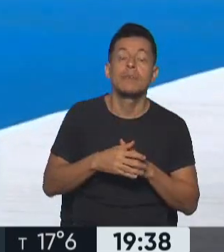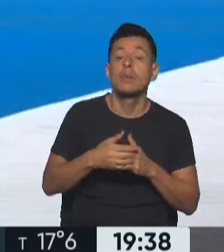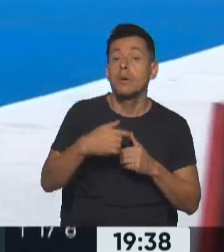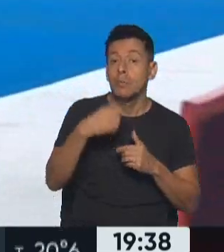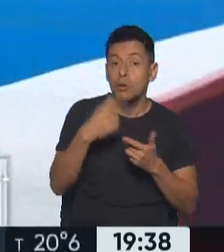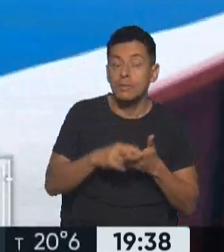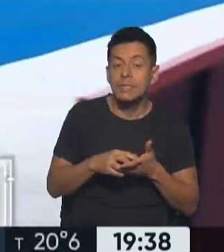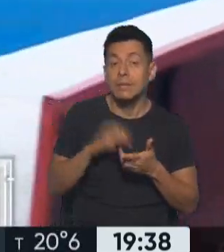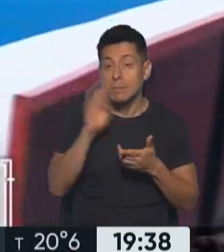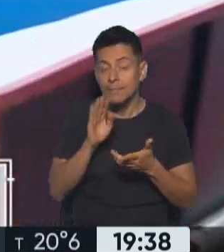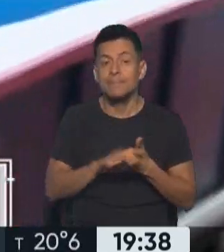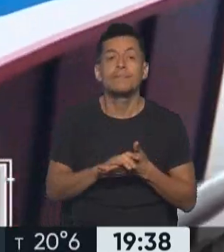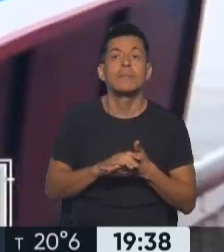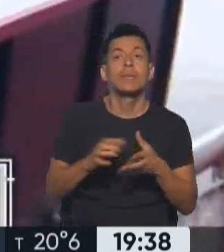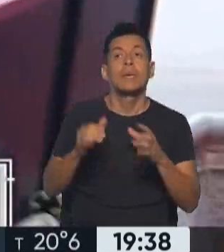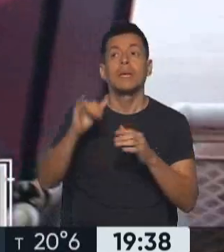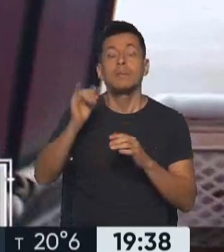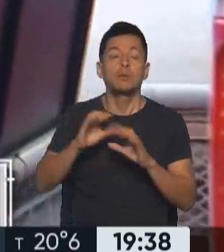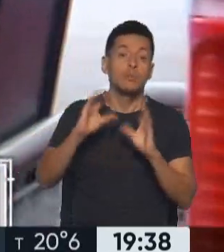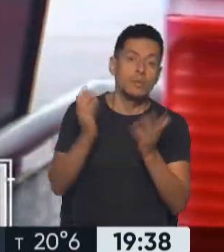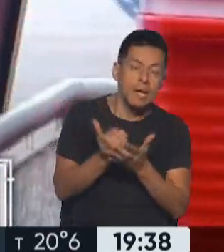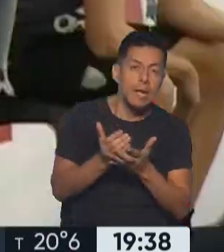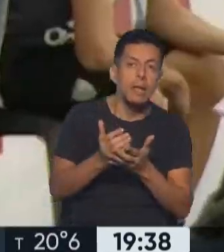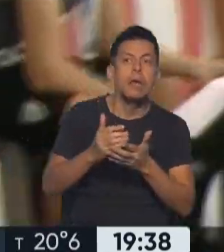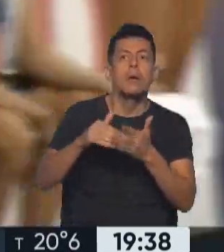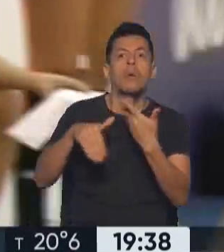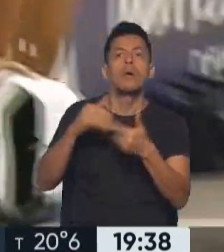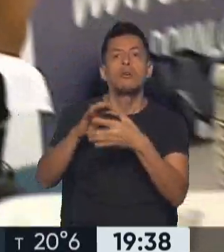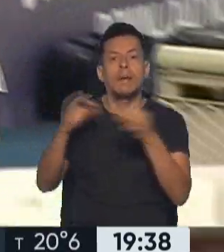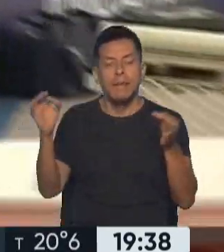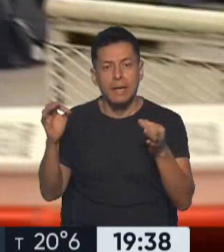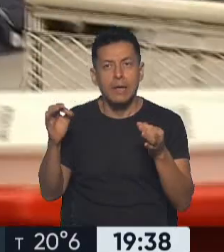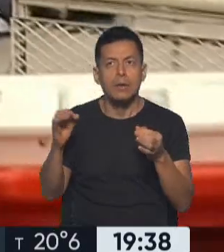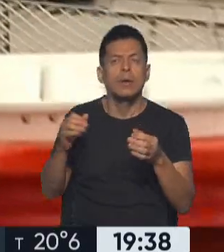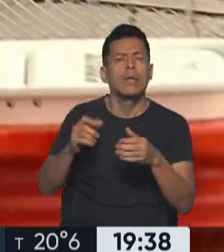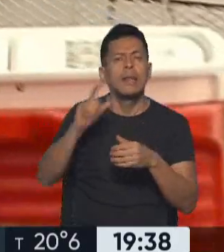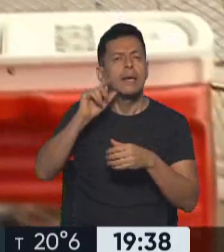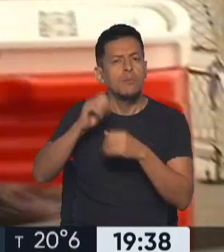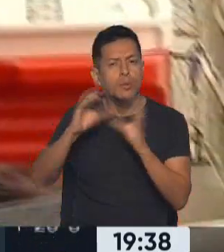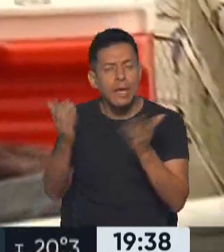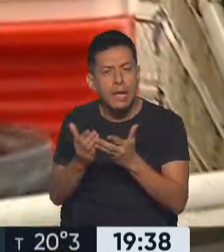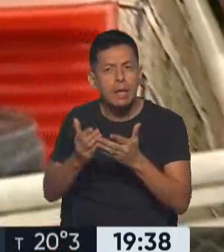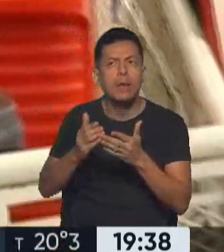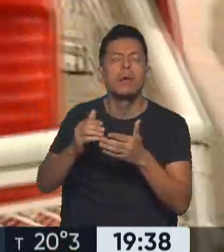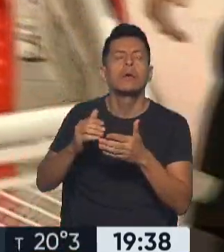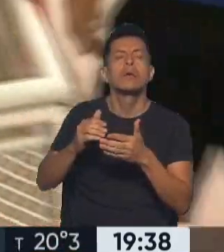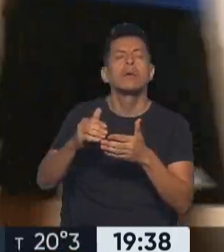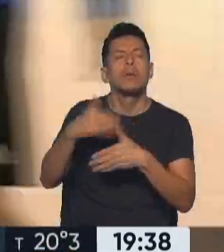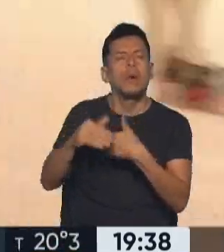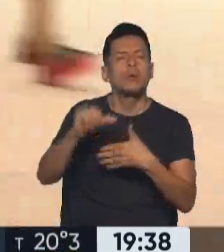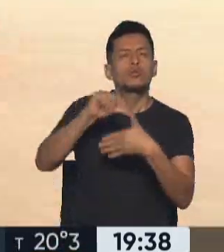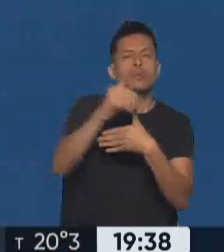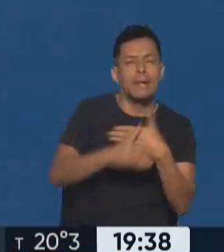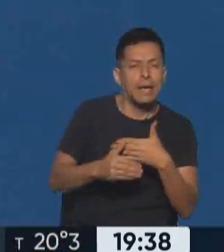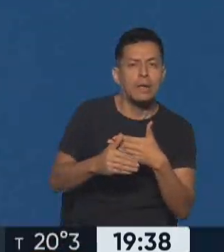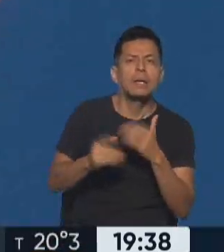Champions Trophy, 2 Juegos Panamericanos, Liga Mundial, Juegos Sudamericanos. Tiene más títulos que partidos